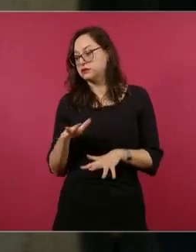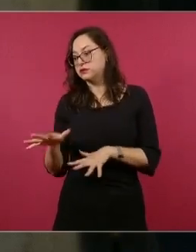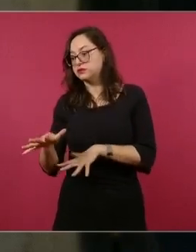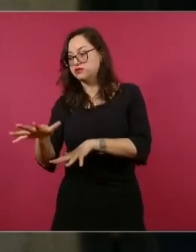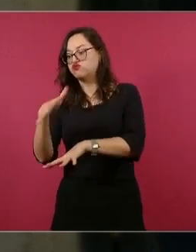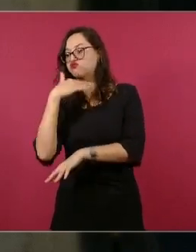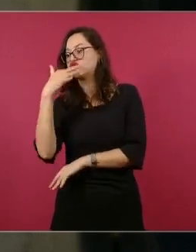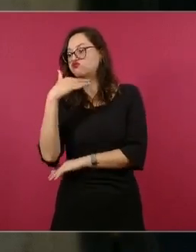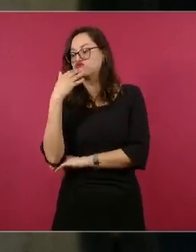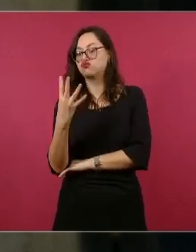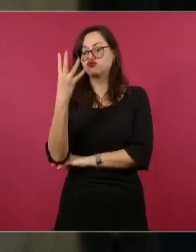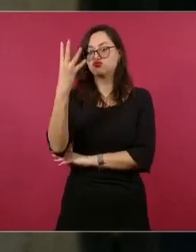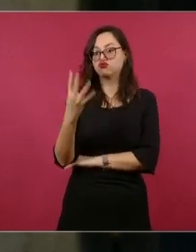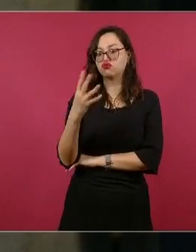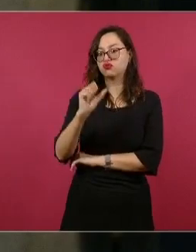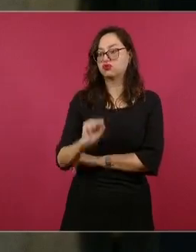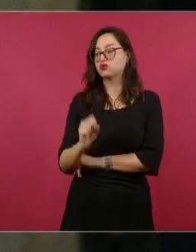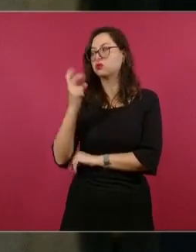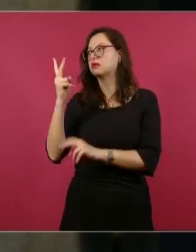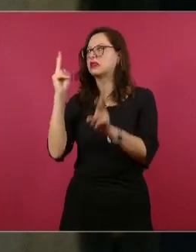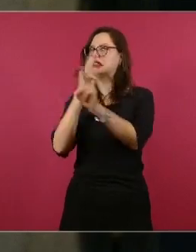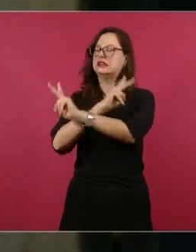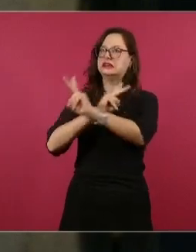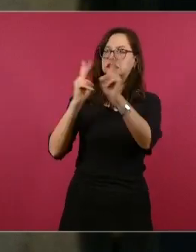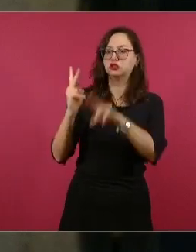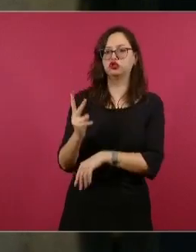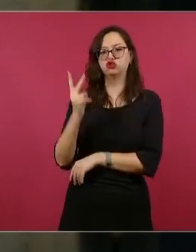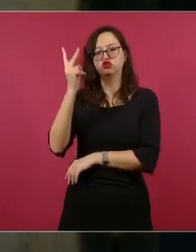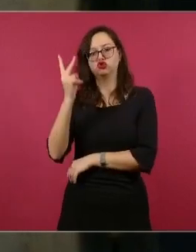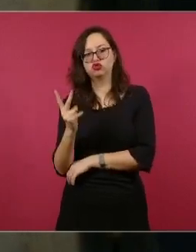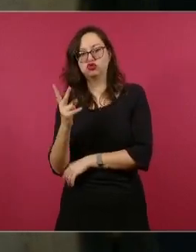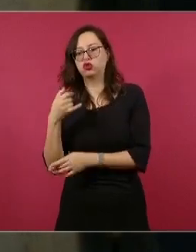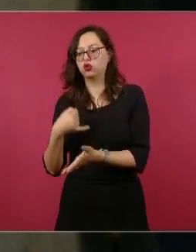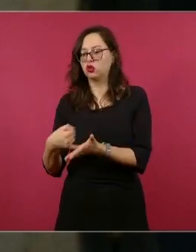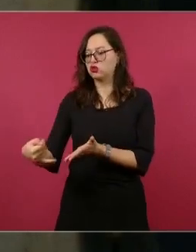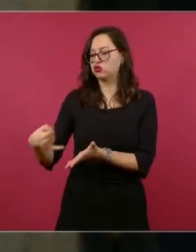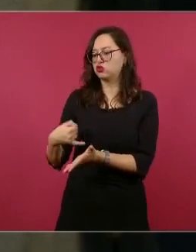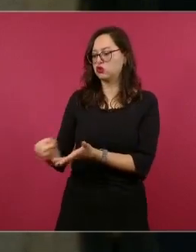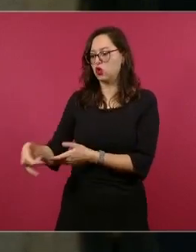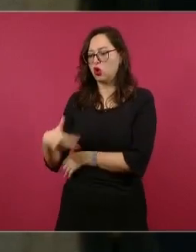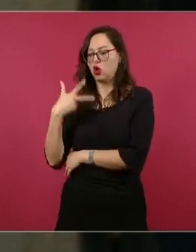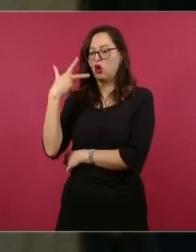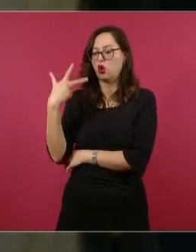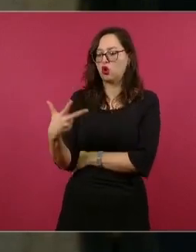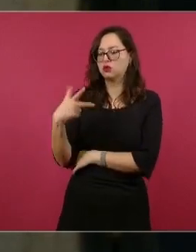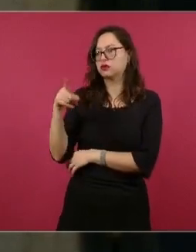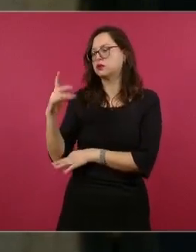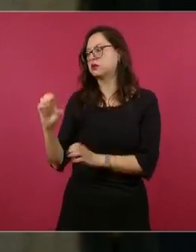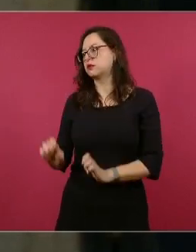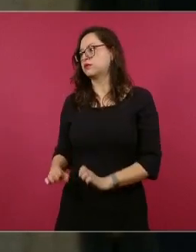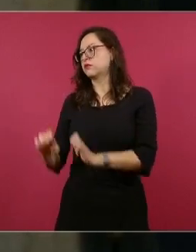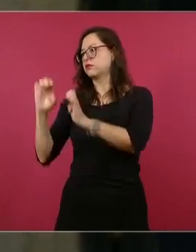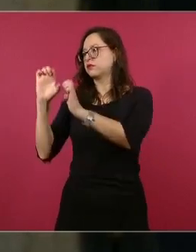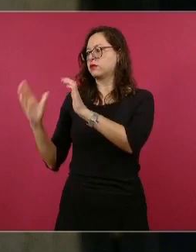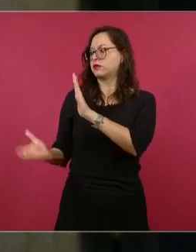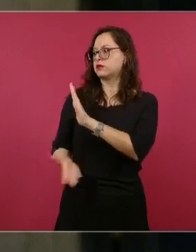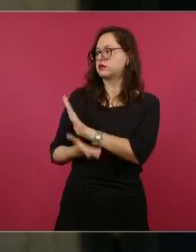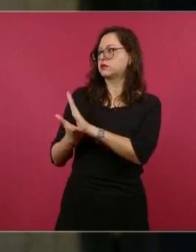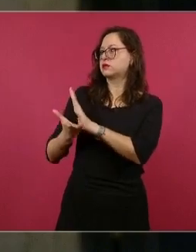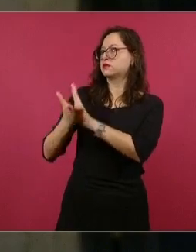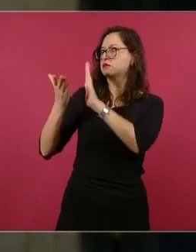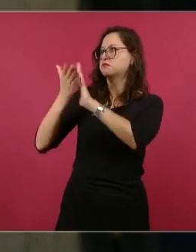calidad del aire dos, de monocultivos 38, de desarrollos inmobiliarios que no cumplían con las normas